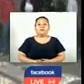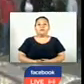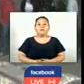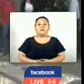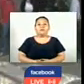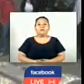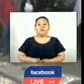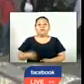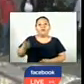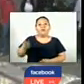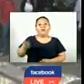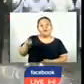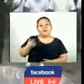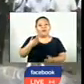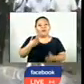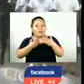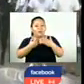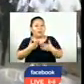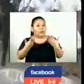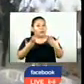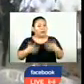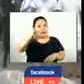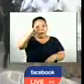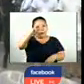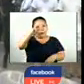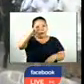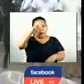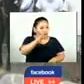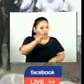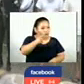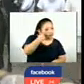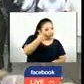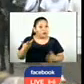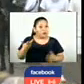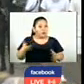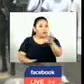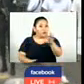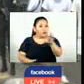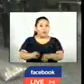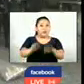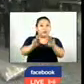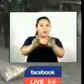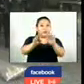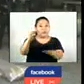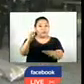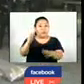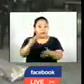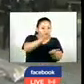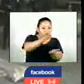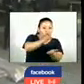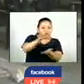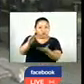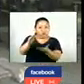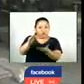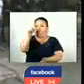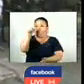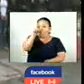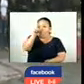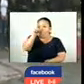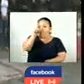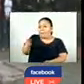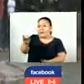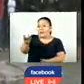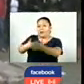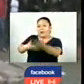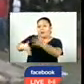Las autoridades revelan detalles de los tres operativos que en los últimos días han dejado más de 700 kilos de droga decomisados en varios puntos de la zona costera del